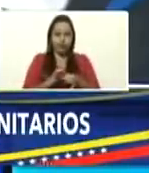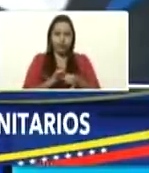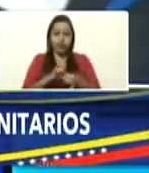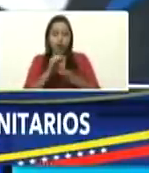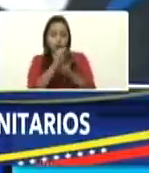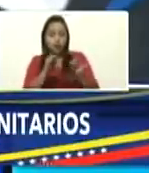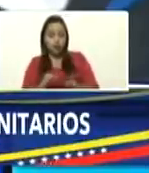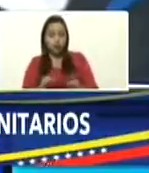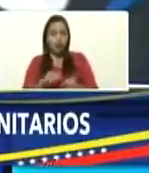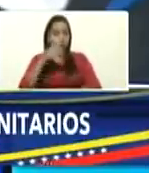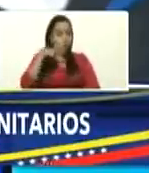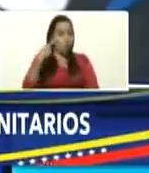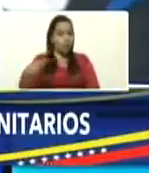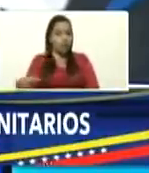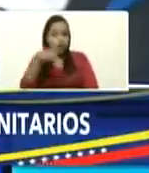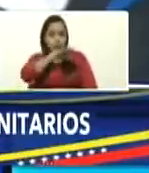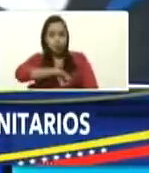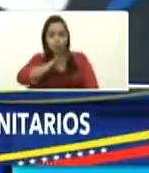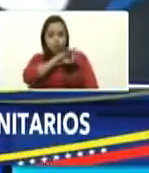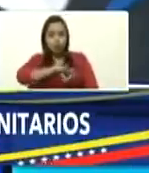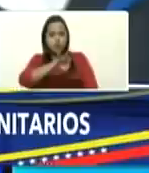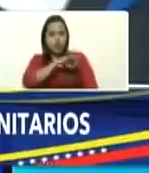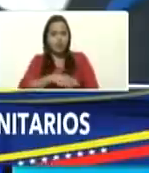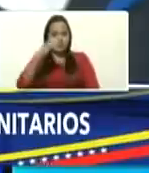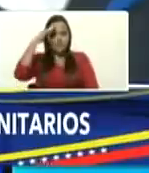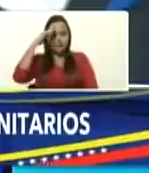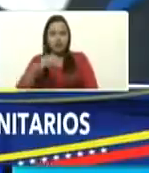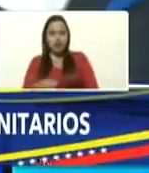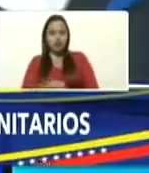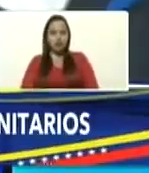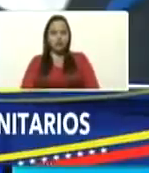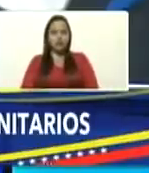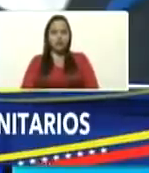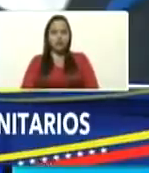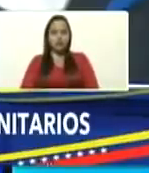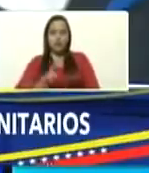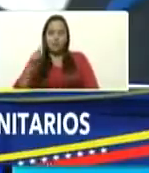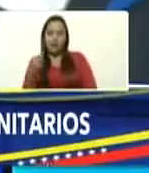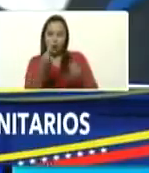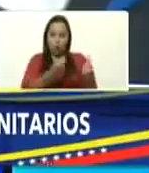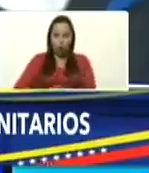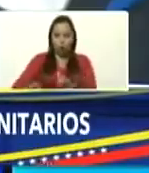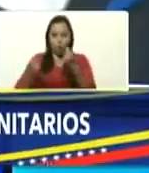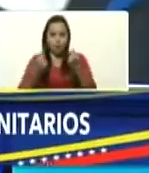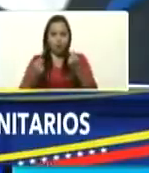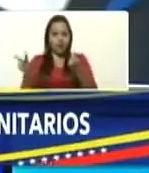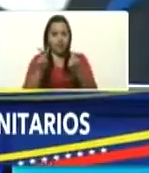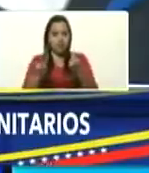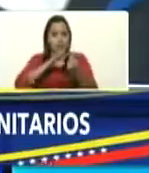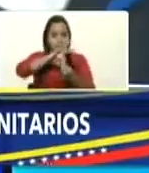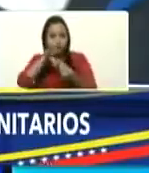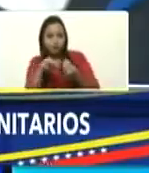del poder social, del poder militar, del poder económico de Venezuela.